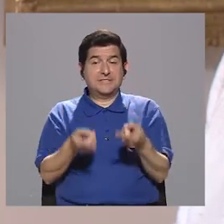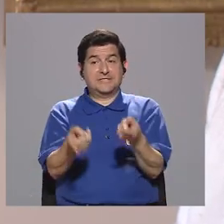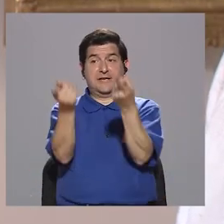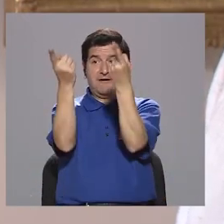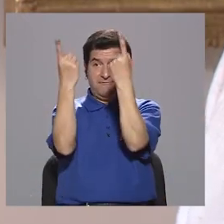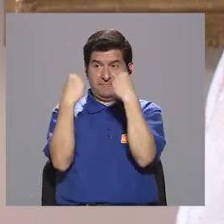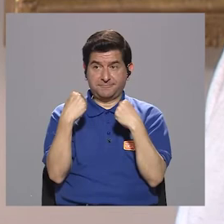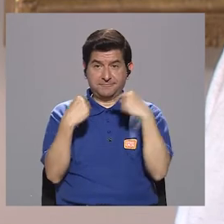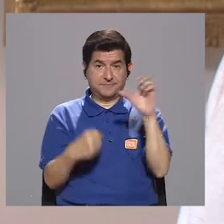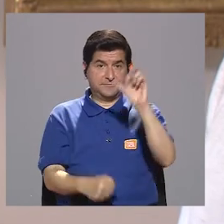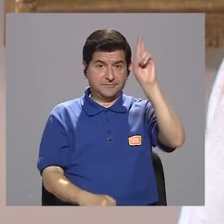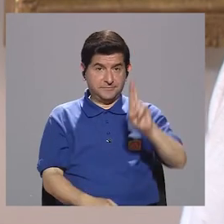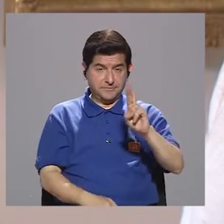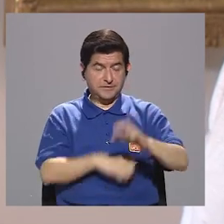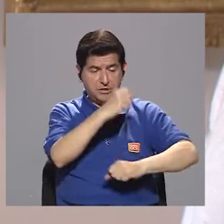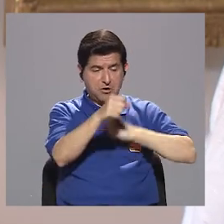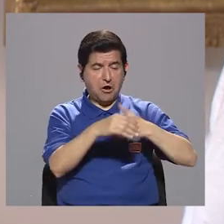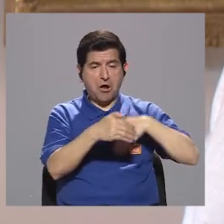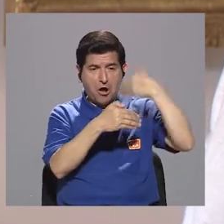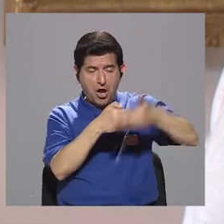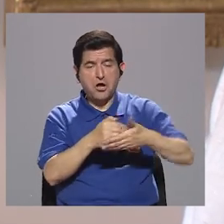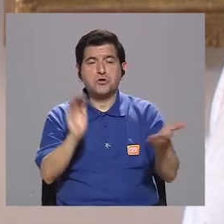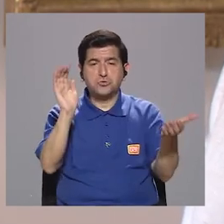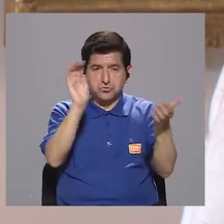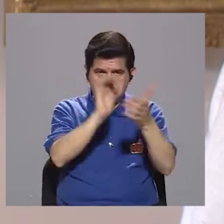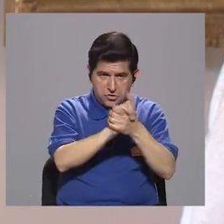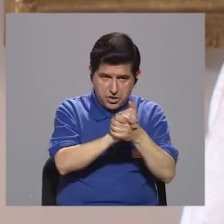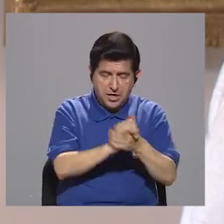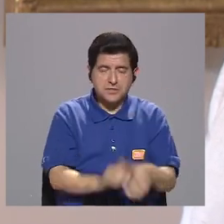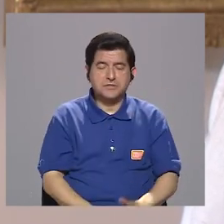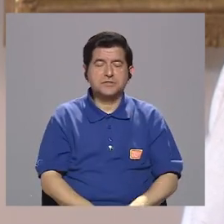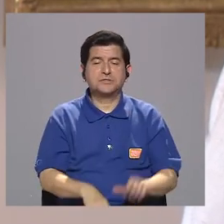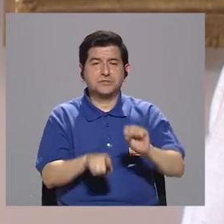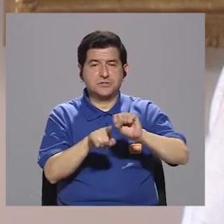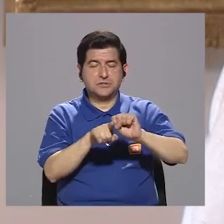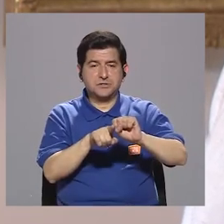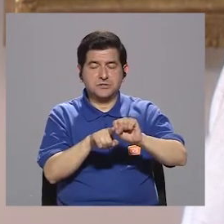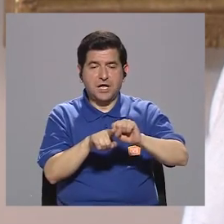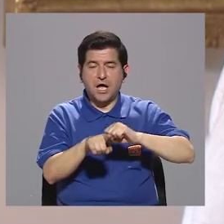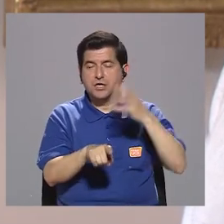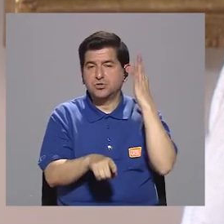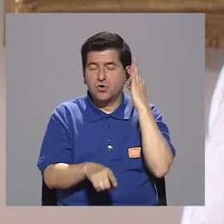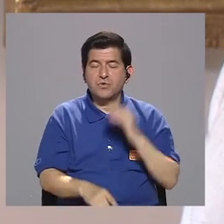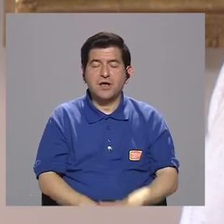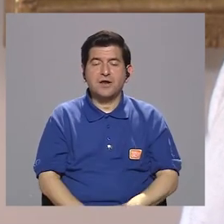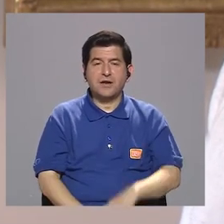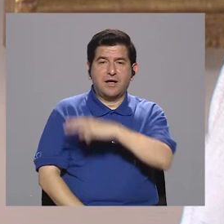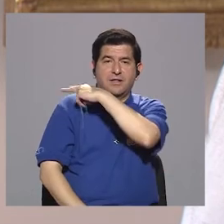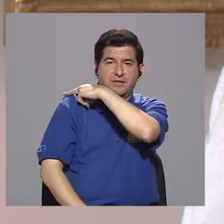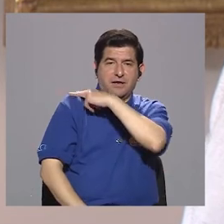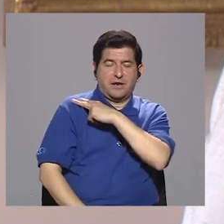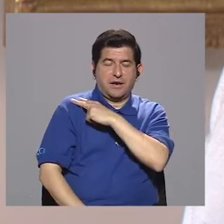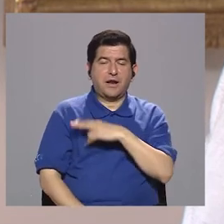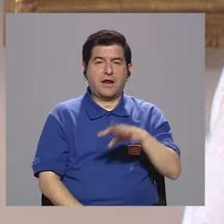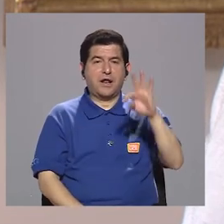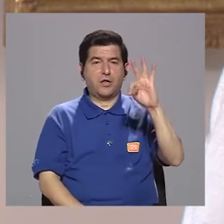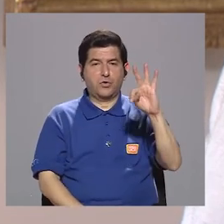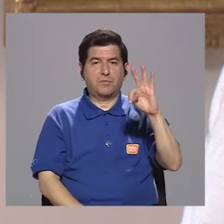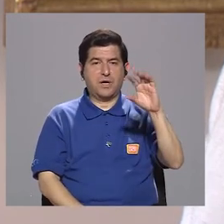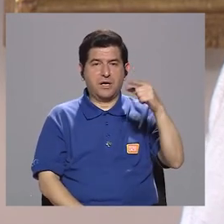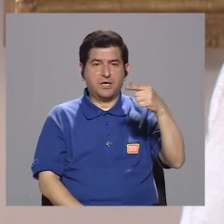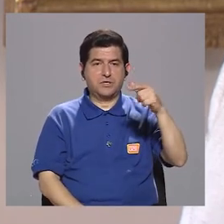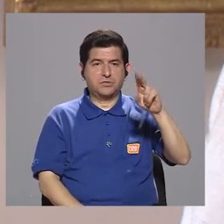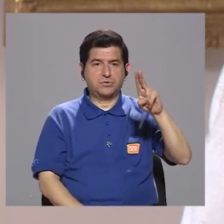Costa Rica, años después, se casa con una sobrina del general Tomás Guardia y,